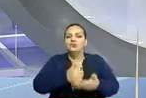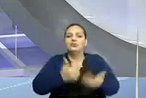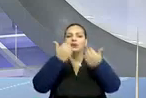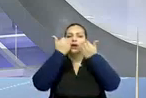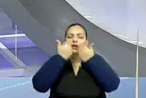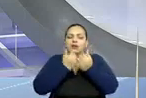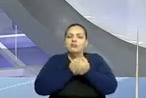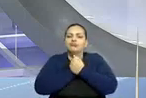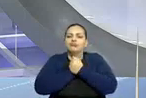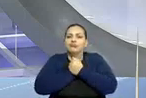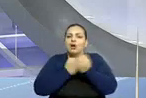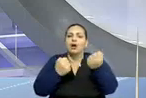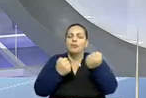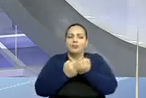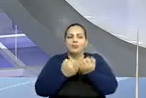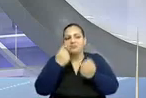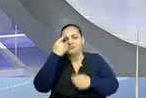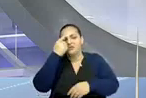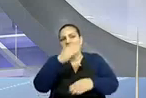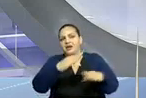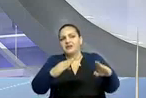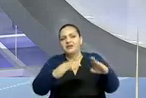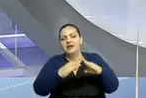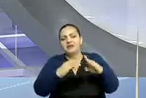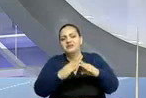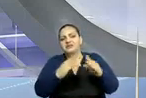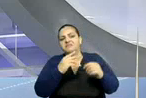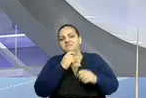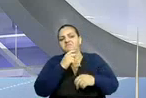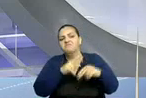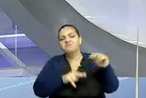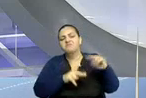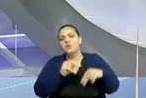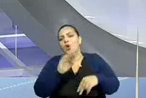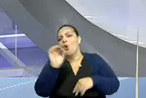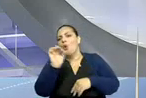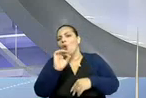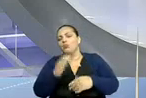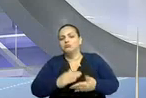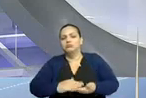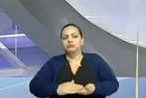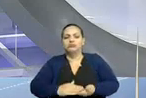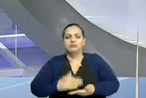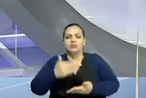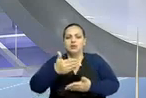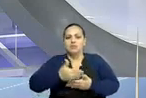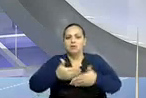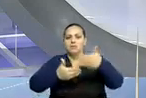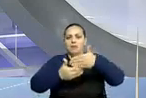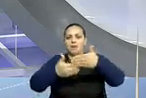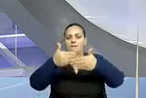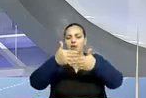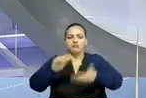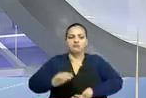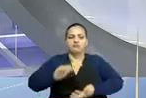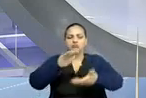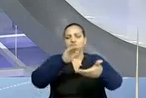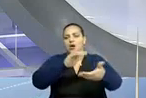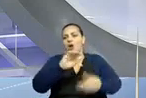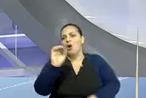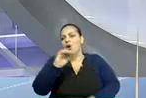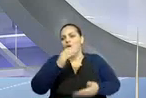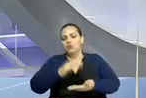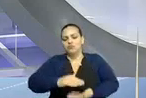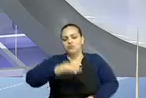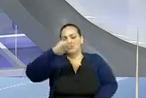bloque, con 20 bloques, con un saco de cemento, para que el señor pueda ir edificando su casita. Recordemos que